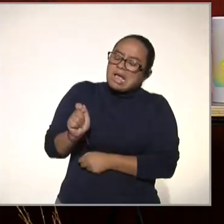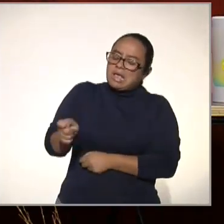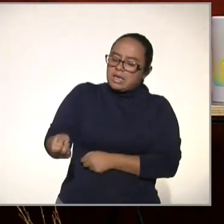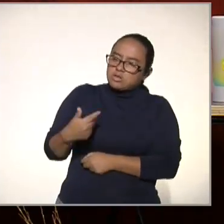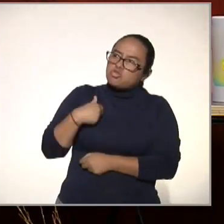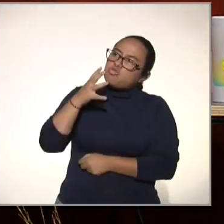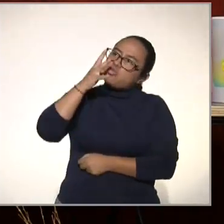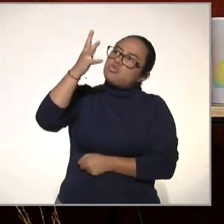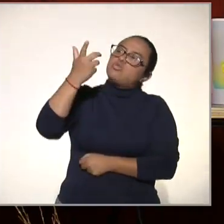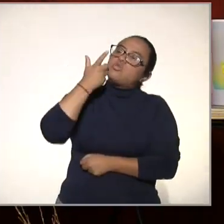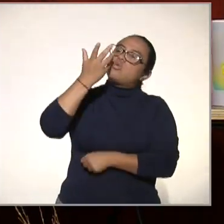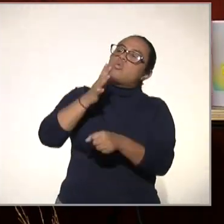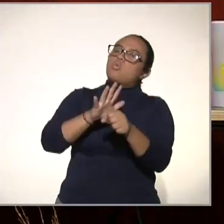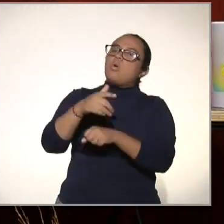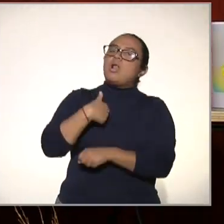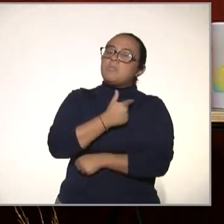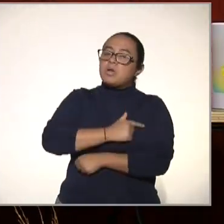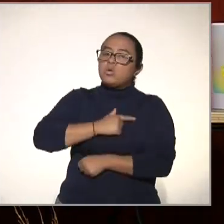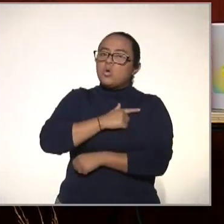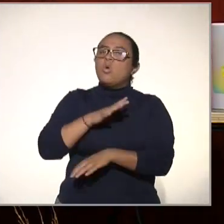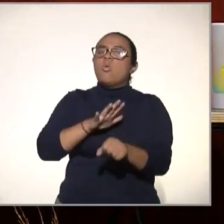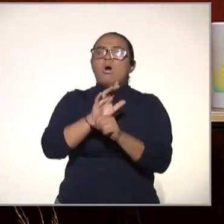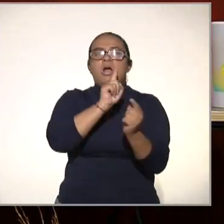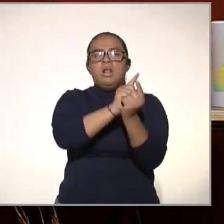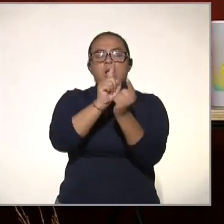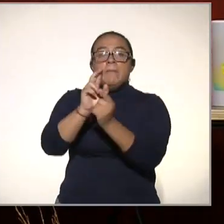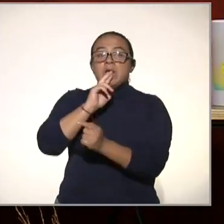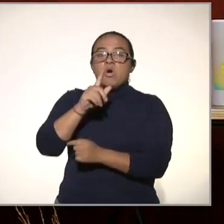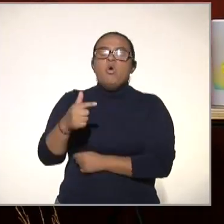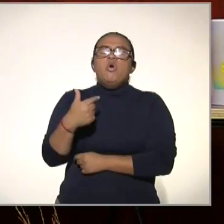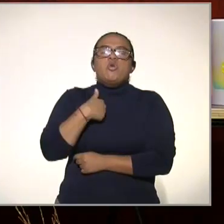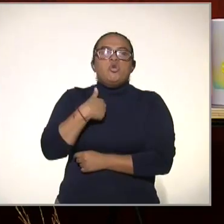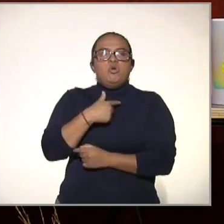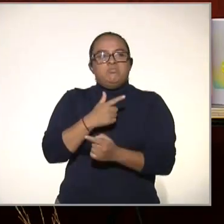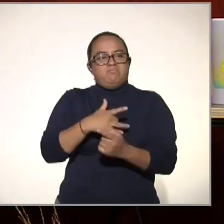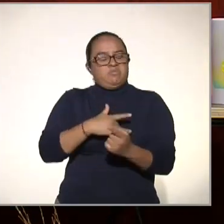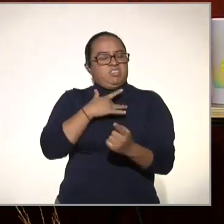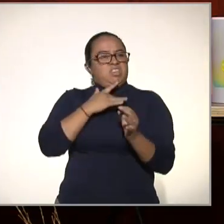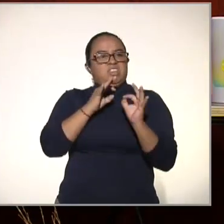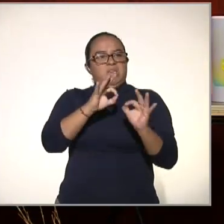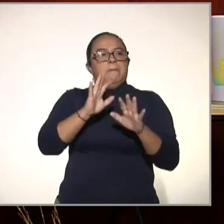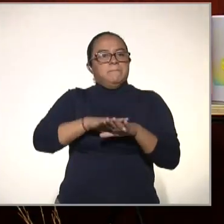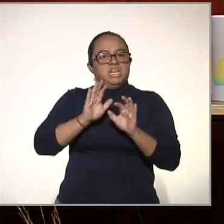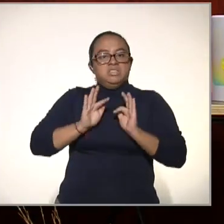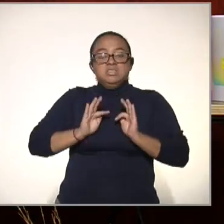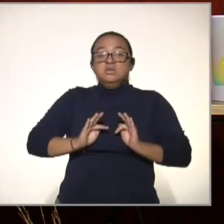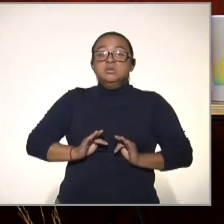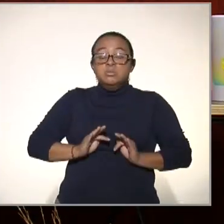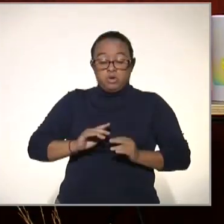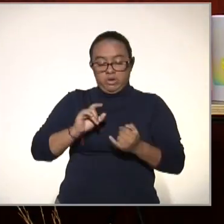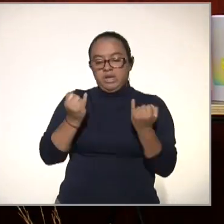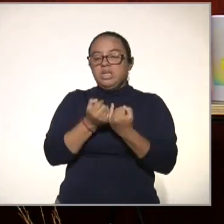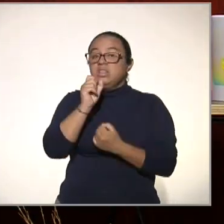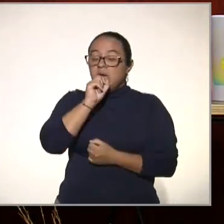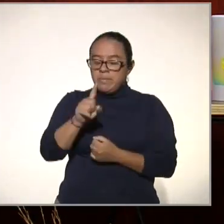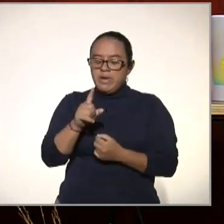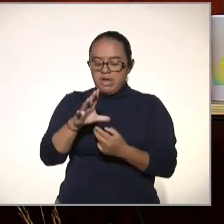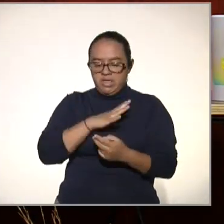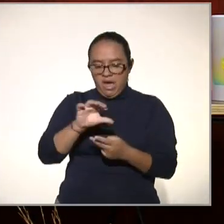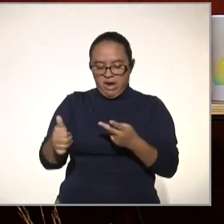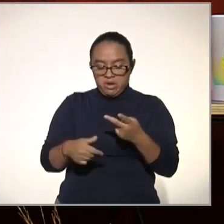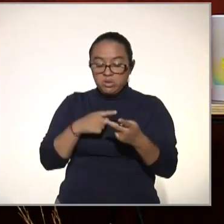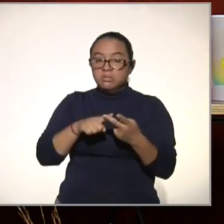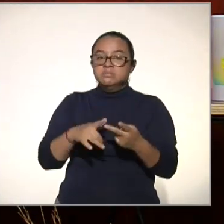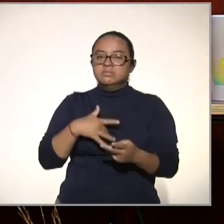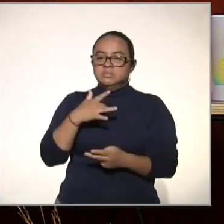quiero ser, qué es lo que me gusta, con quién me relaciono, con quién me quiero relacionar. Y al mismo tiempo,